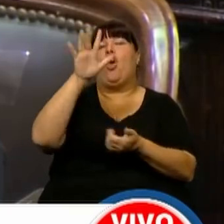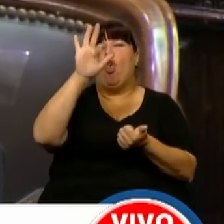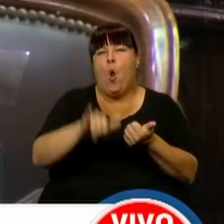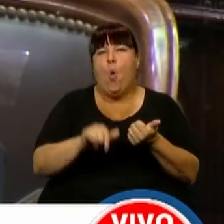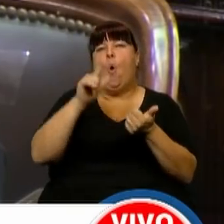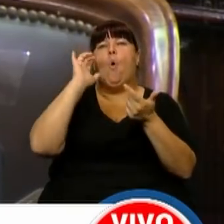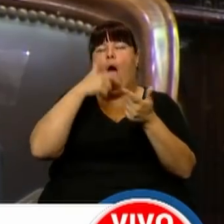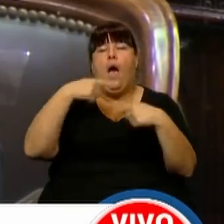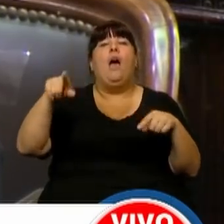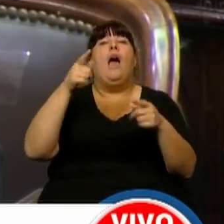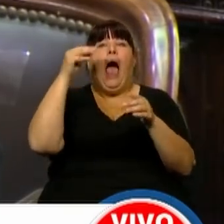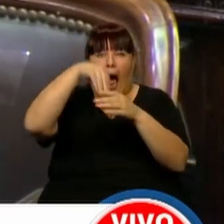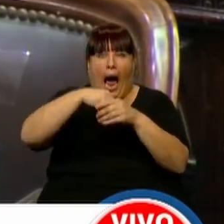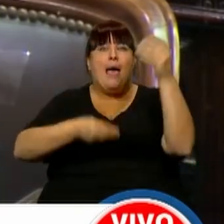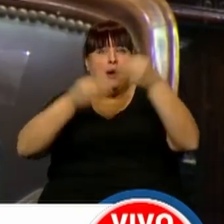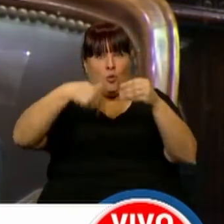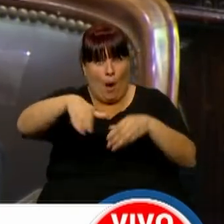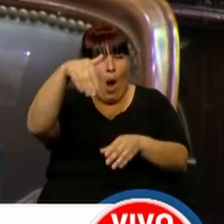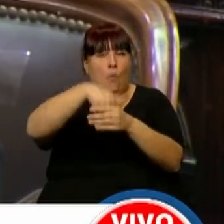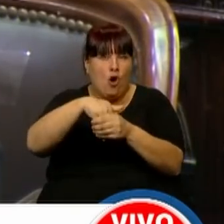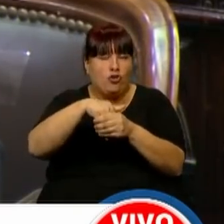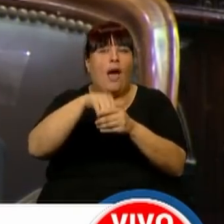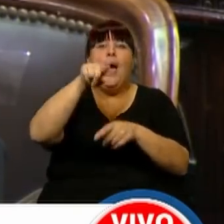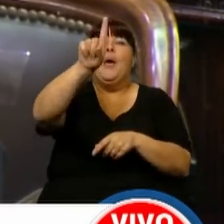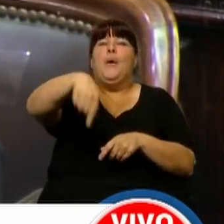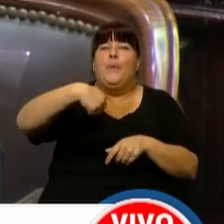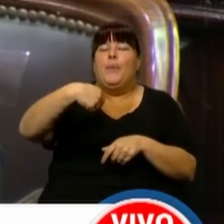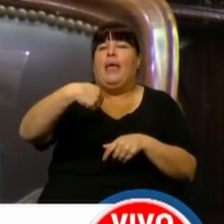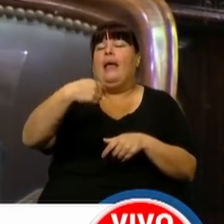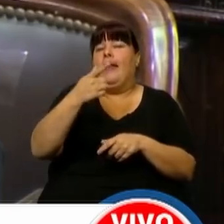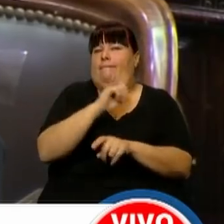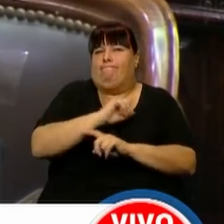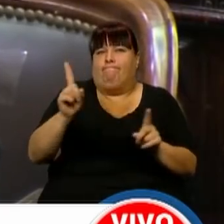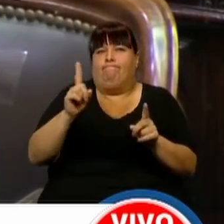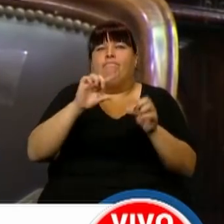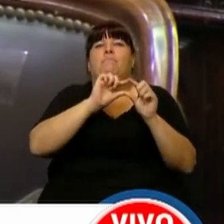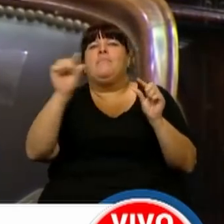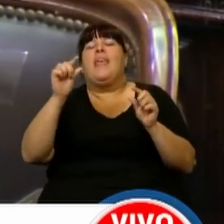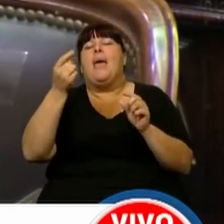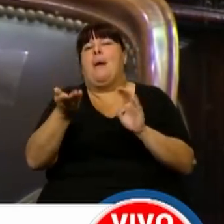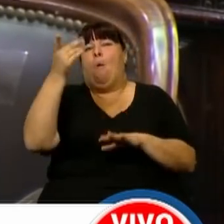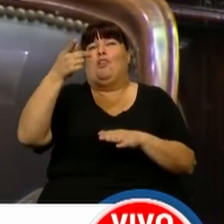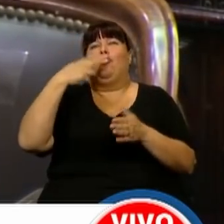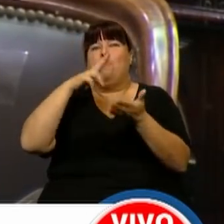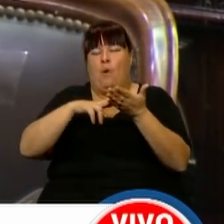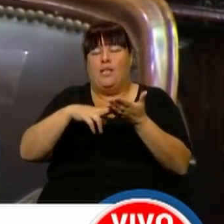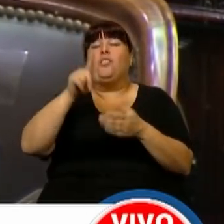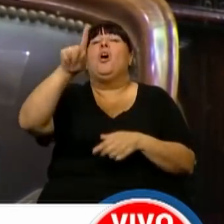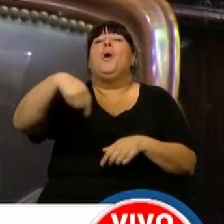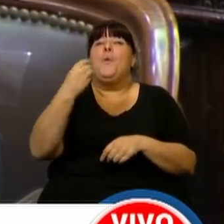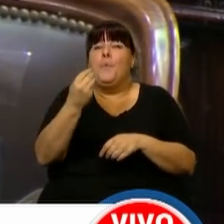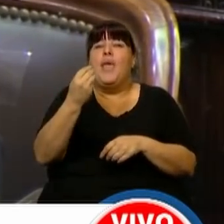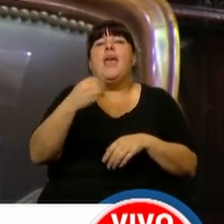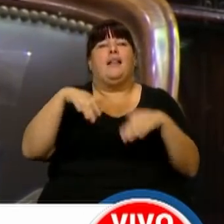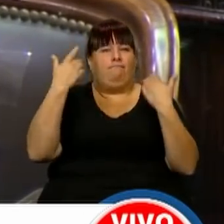energéticos contenida en este presupuesto que vamos a votar, surge que no hay lugar para atraso tarifario el año que viene. De hecho, surge que